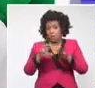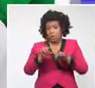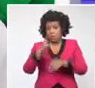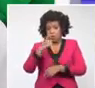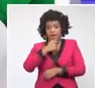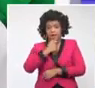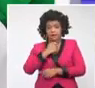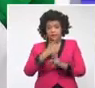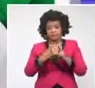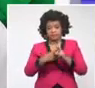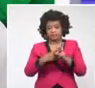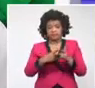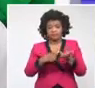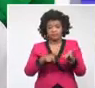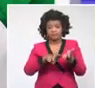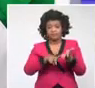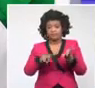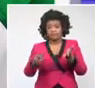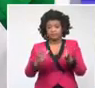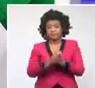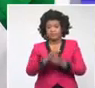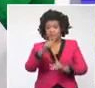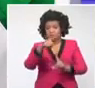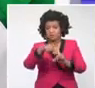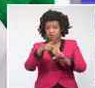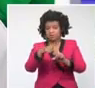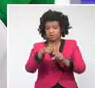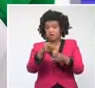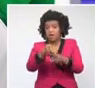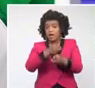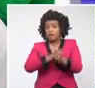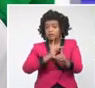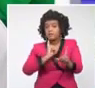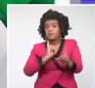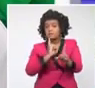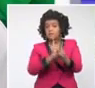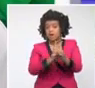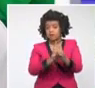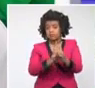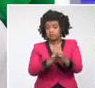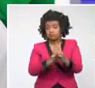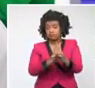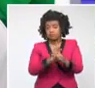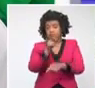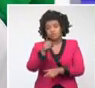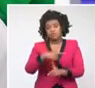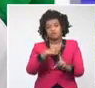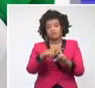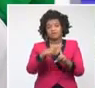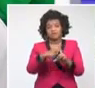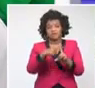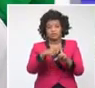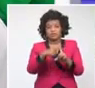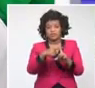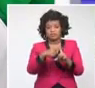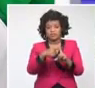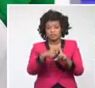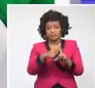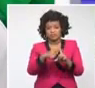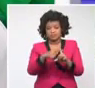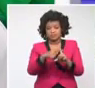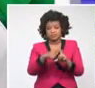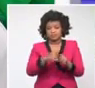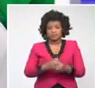caso positivo ya diagnosticado, con antecedentes de hipertensión arterial. Realmente no tenía